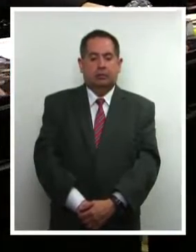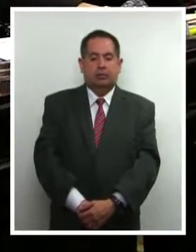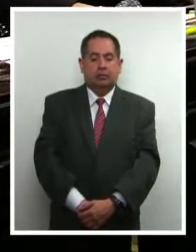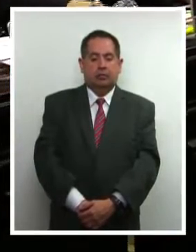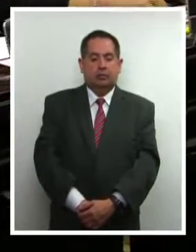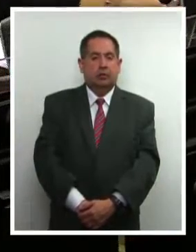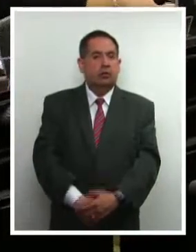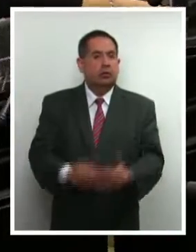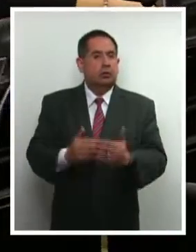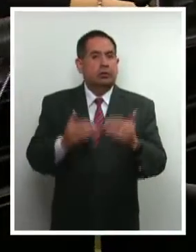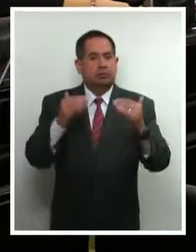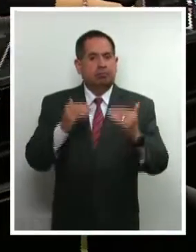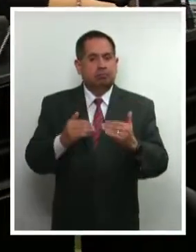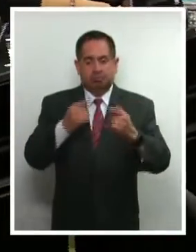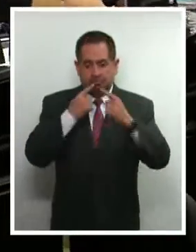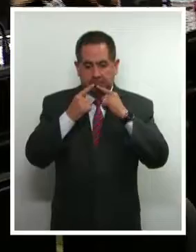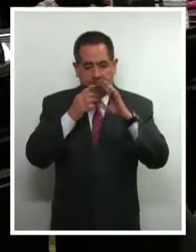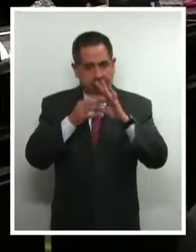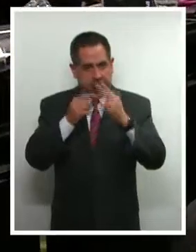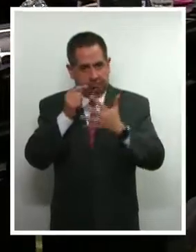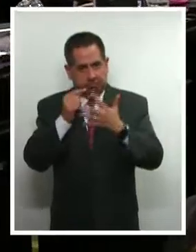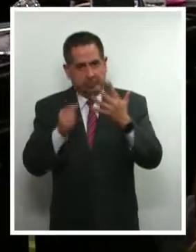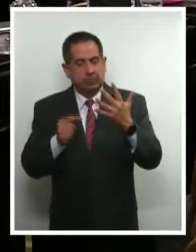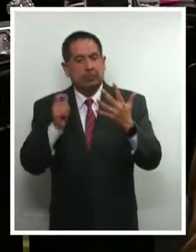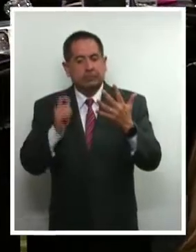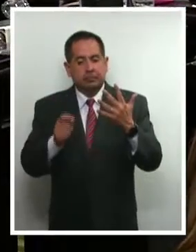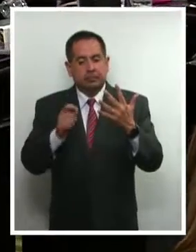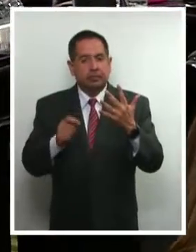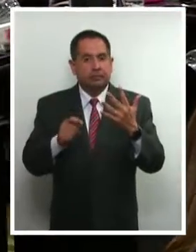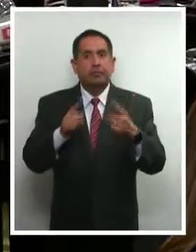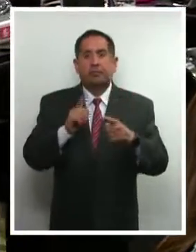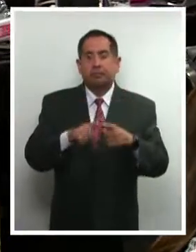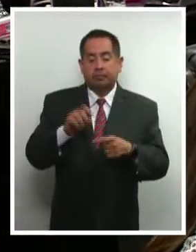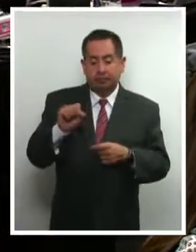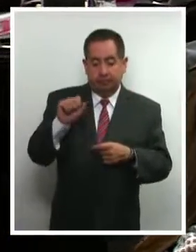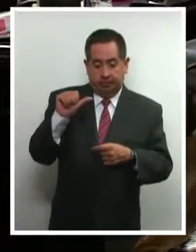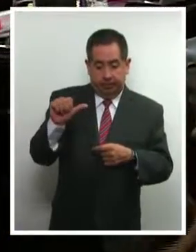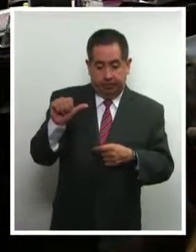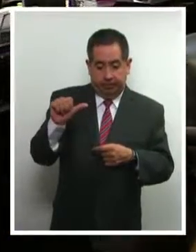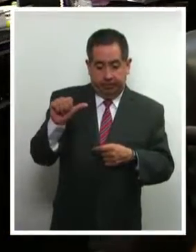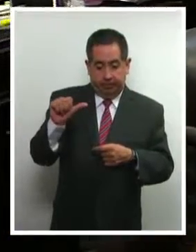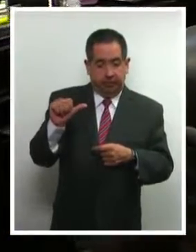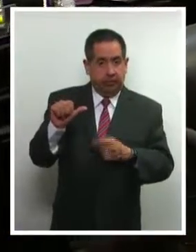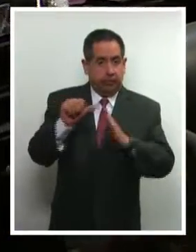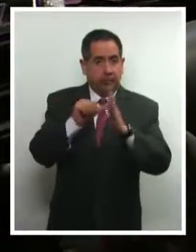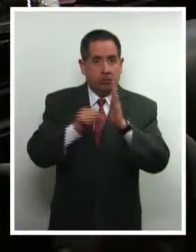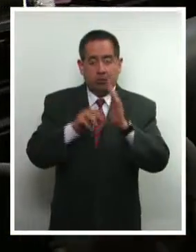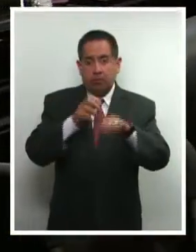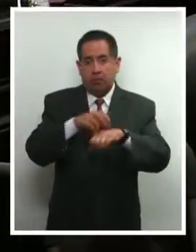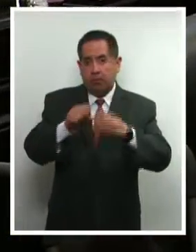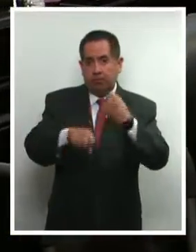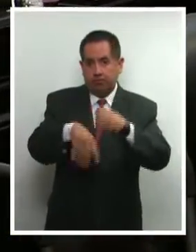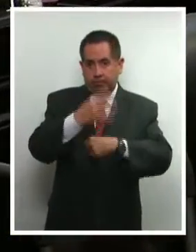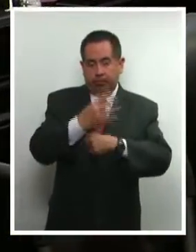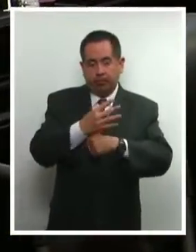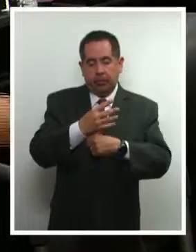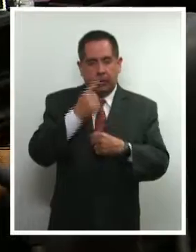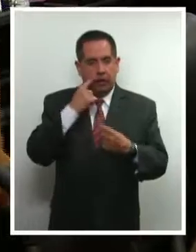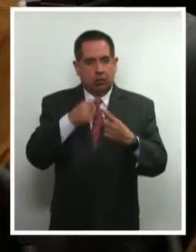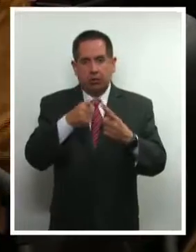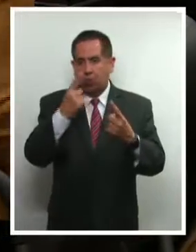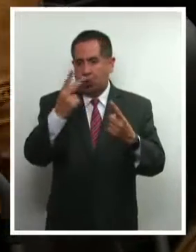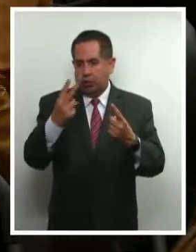En estos momentos se somete a consideración el apartado A de este artículo 14 en sus 4 numerales